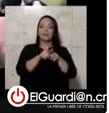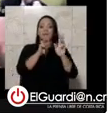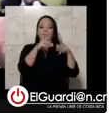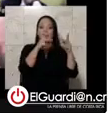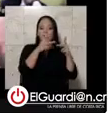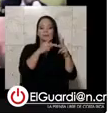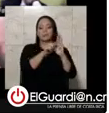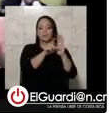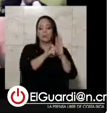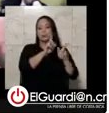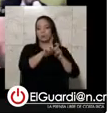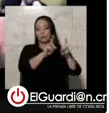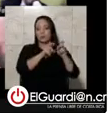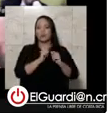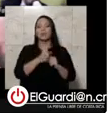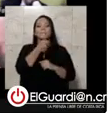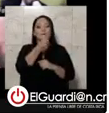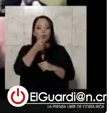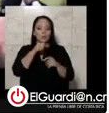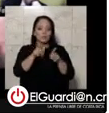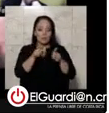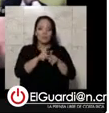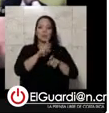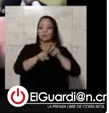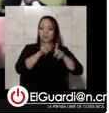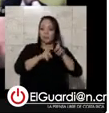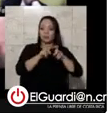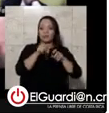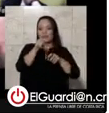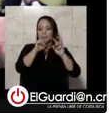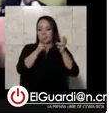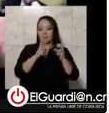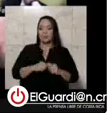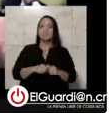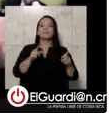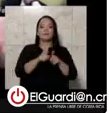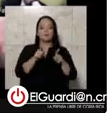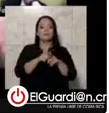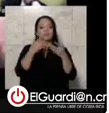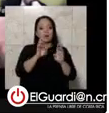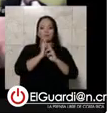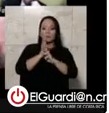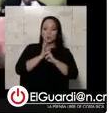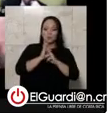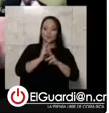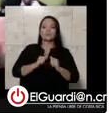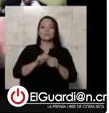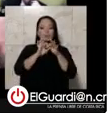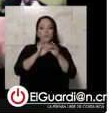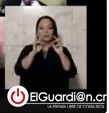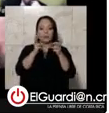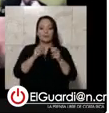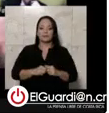consultaron, y periodistas también que consultaron alrededor de lo que usted comenta, también se dieron las respuestas al respecto,